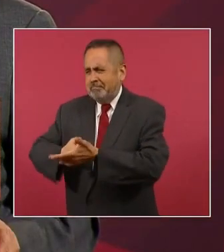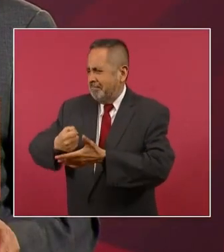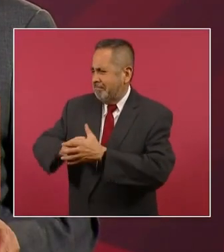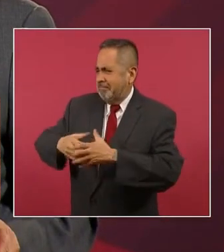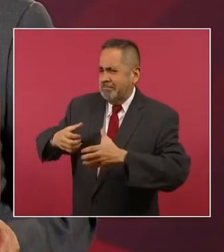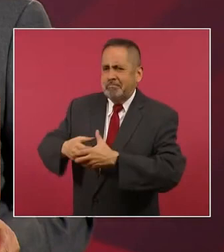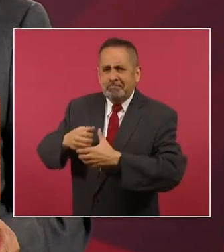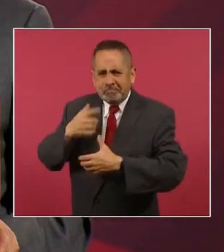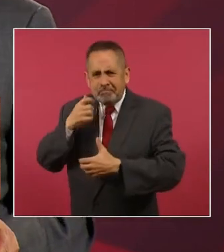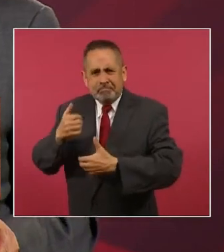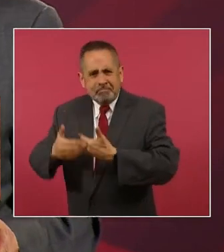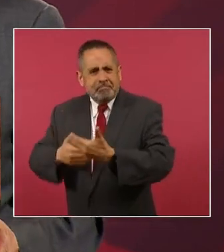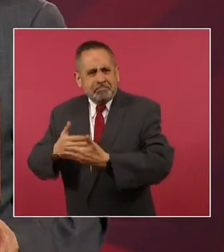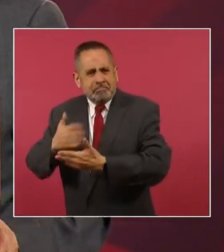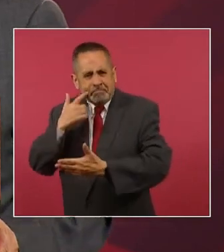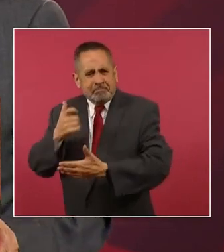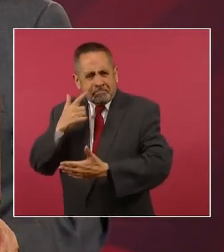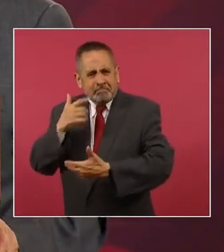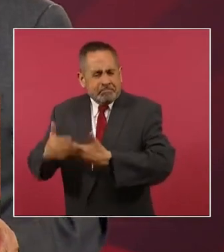Yo